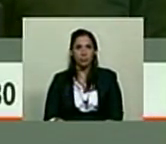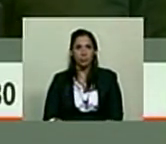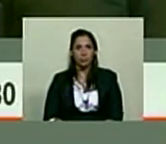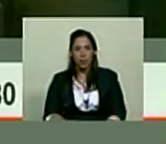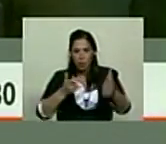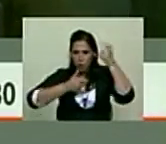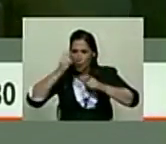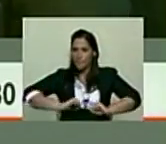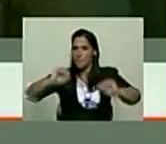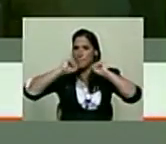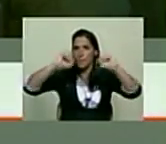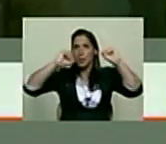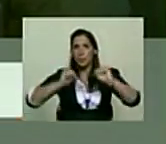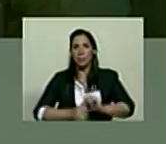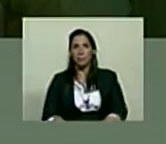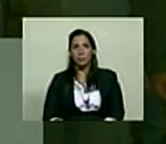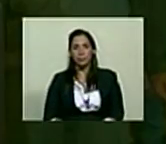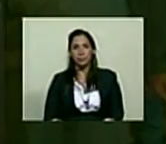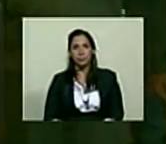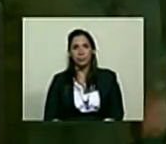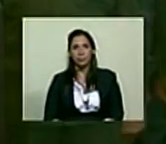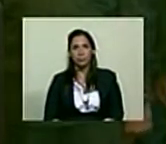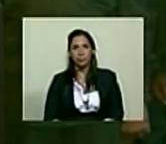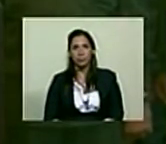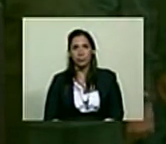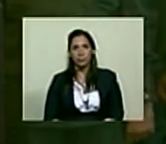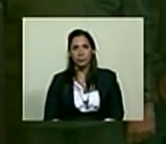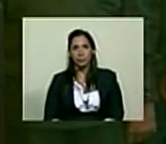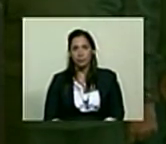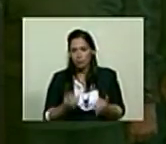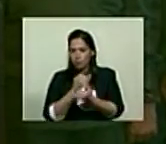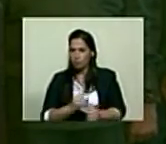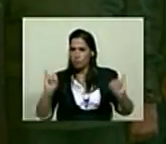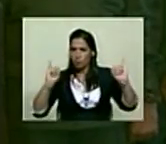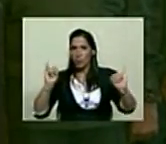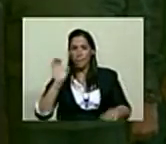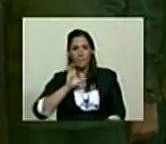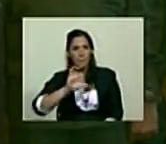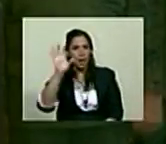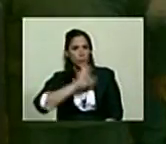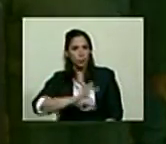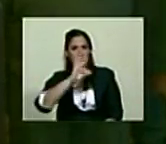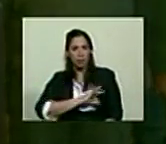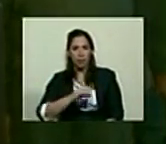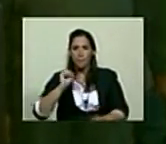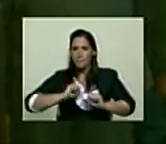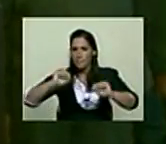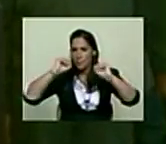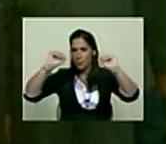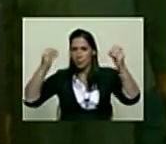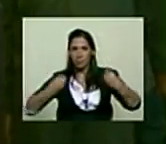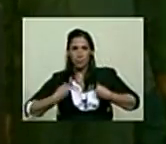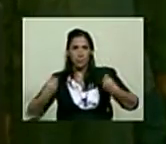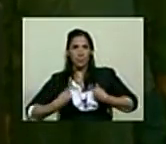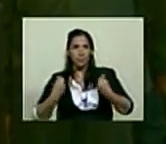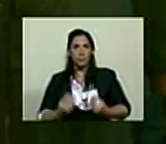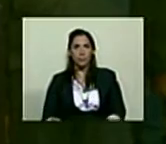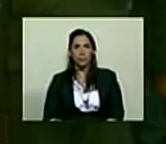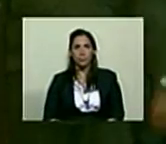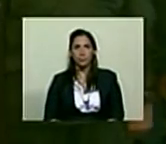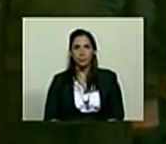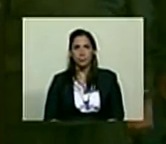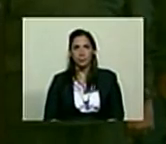Chávez vive. La patria sigue. Independencia y patria socialista. Viviremos y